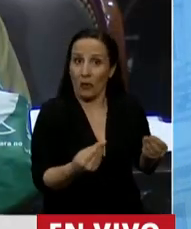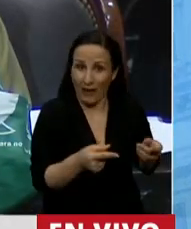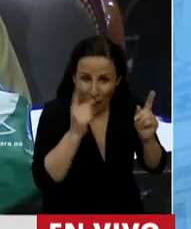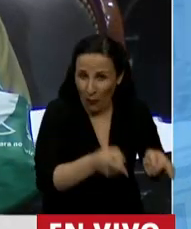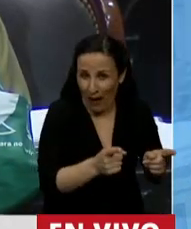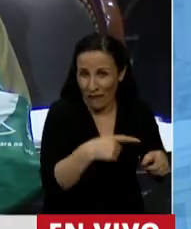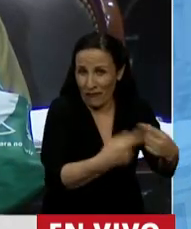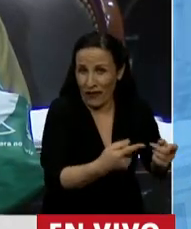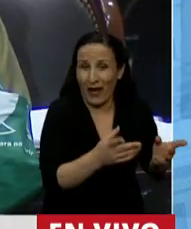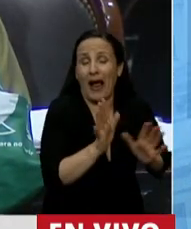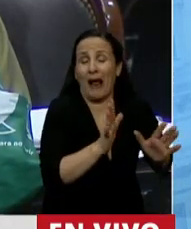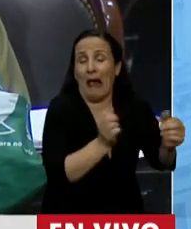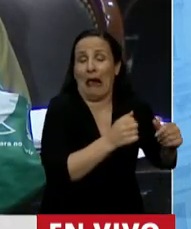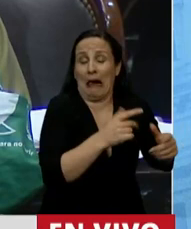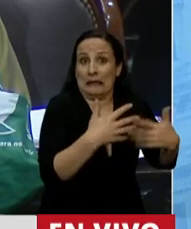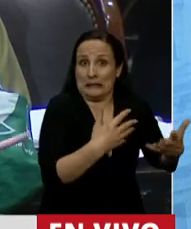y lo hacen en la inseguridad.